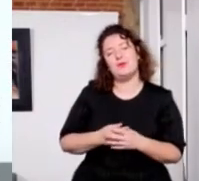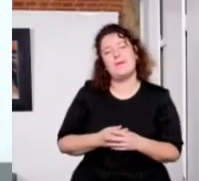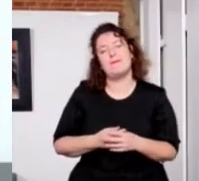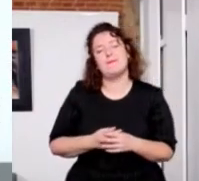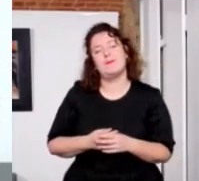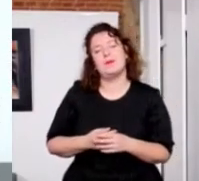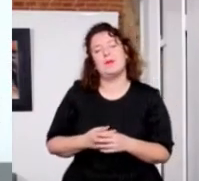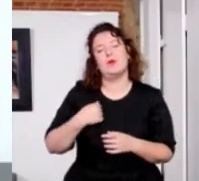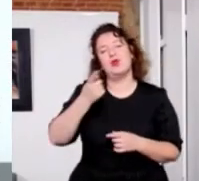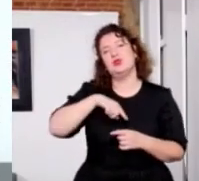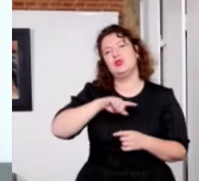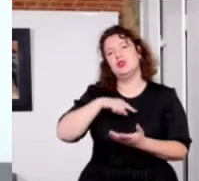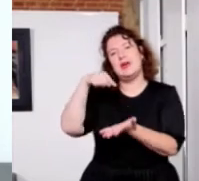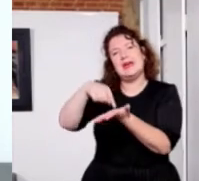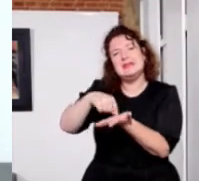reclamar